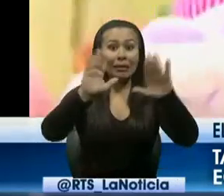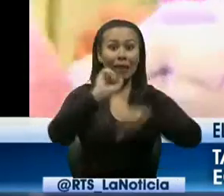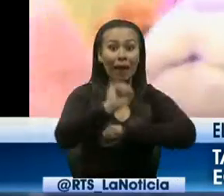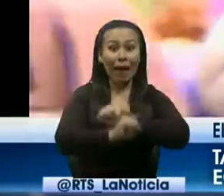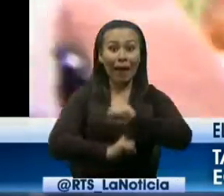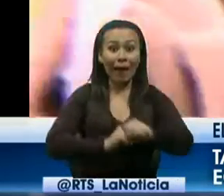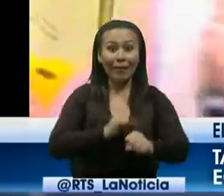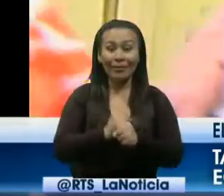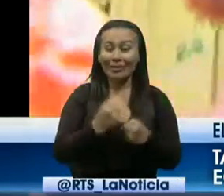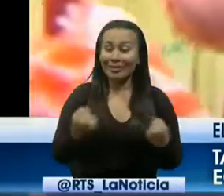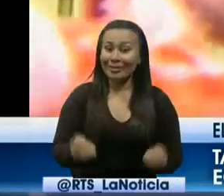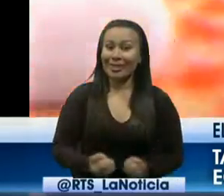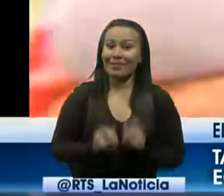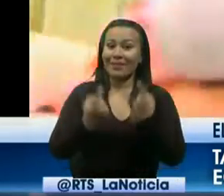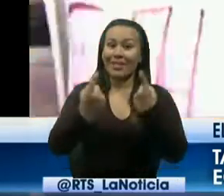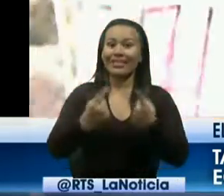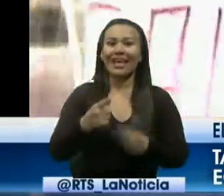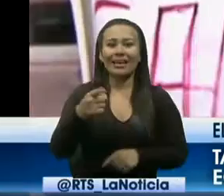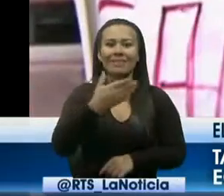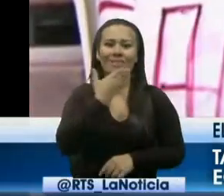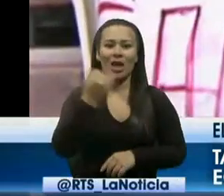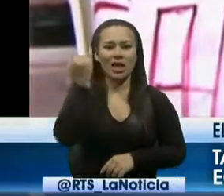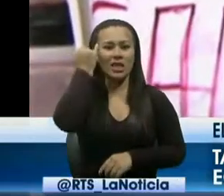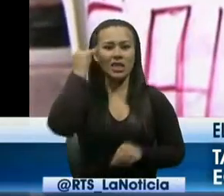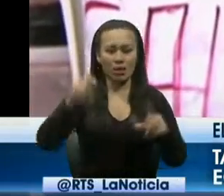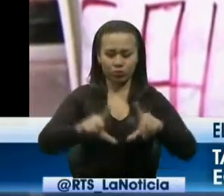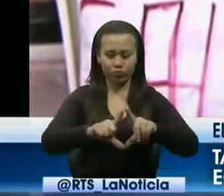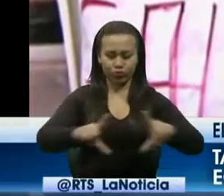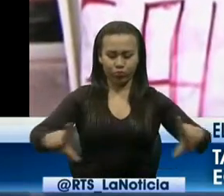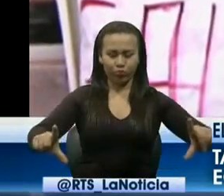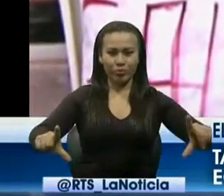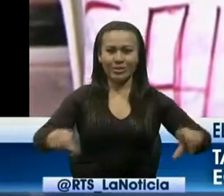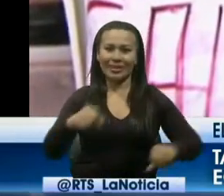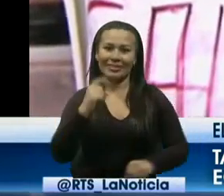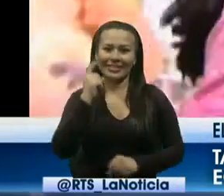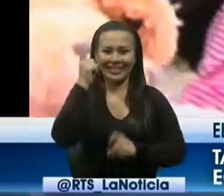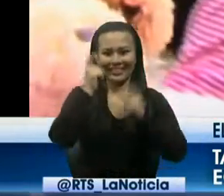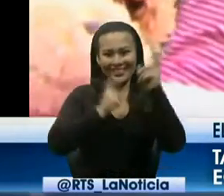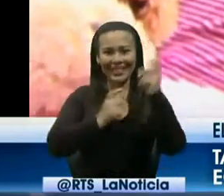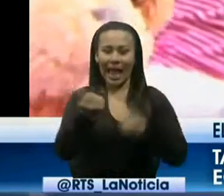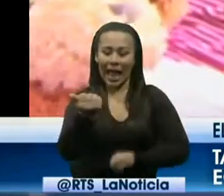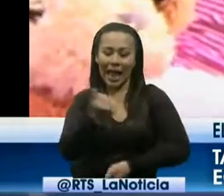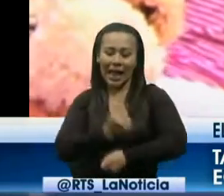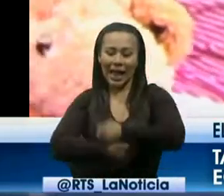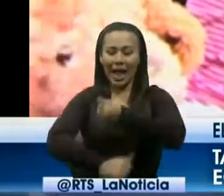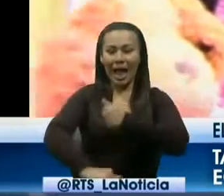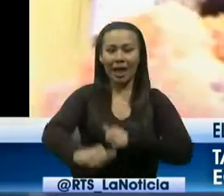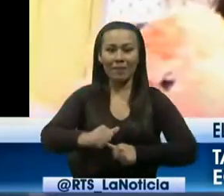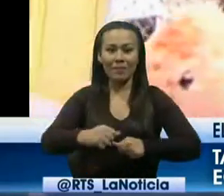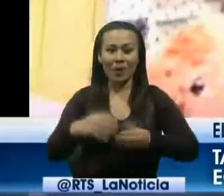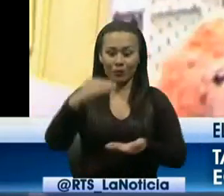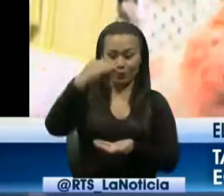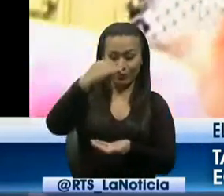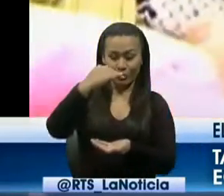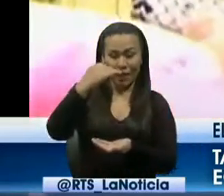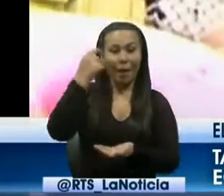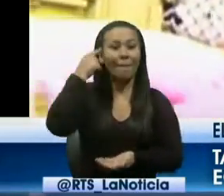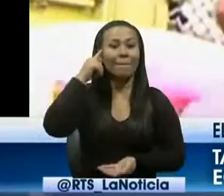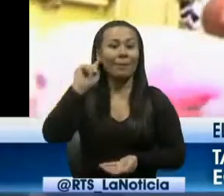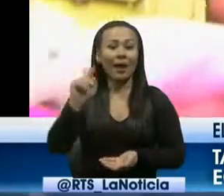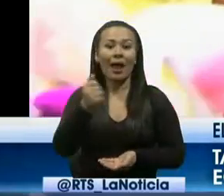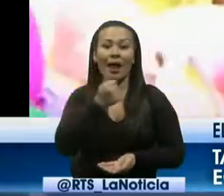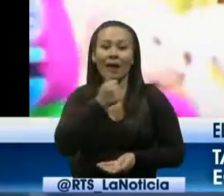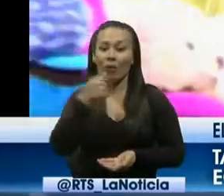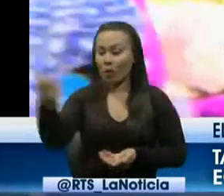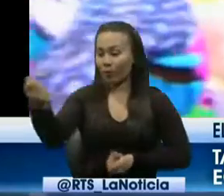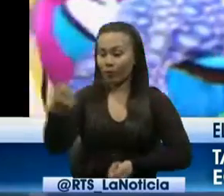edad. Comenzó con un cartelito junto a unos simpáticos y tiernos personajes. Dana Arauz, en una